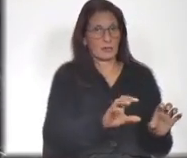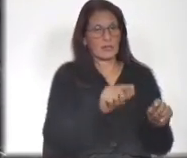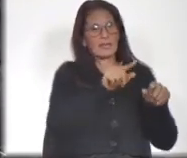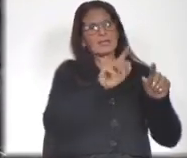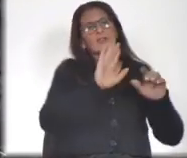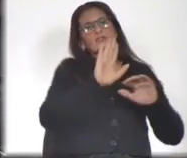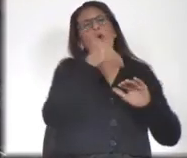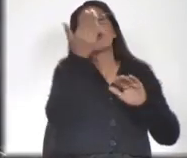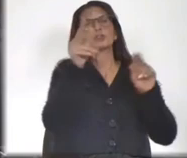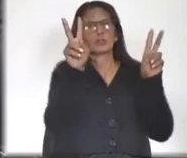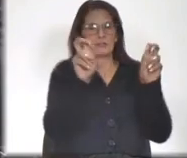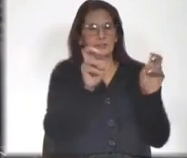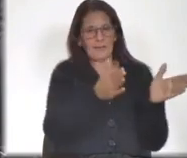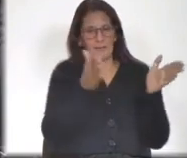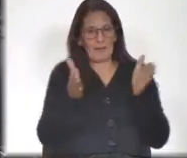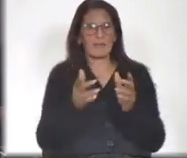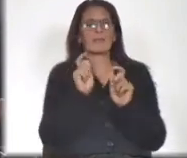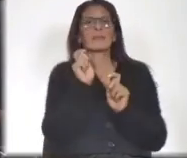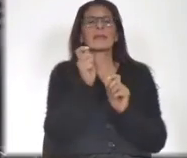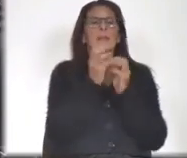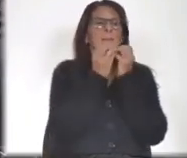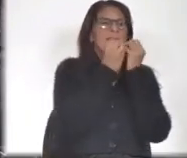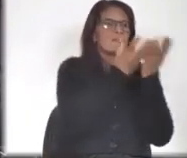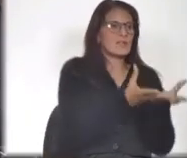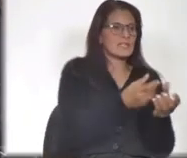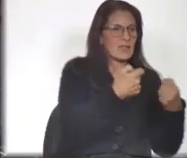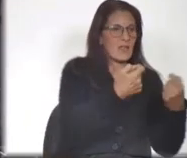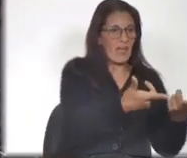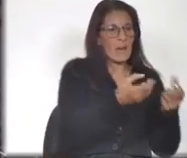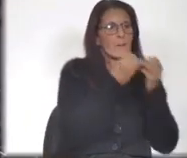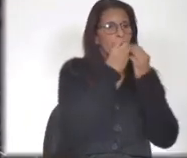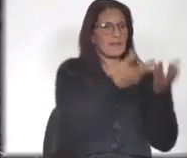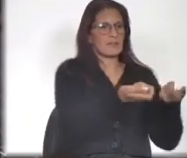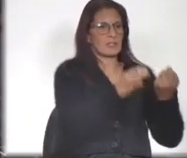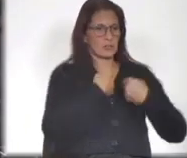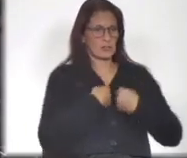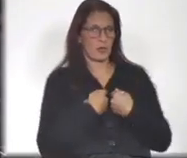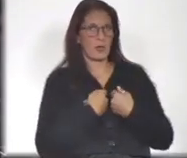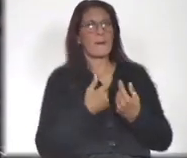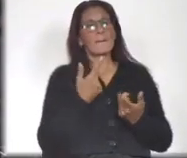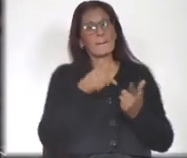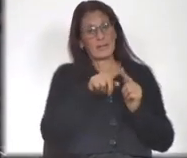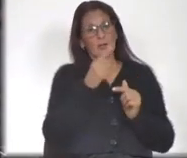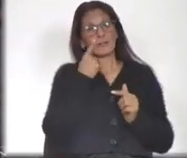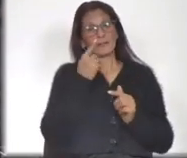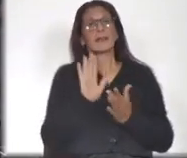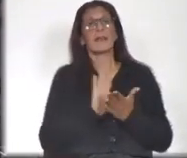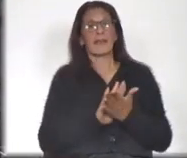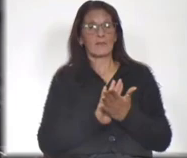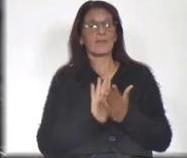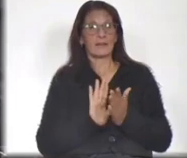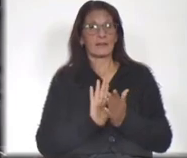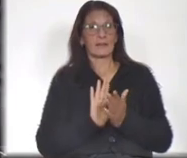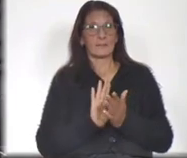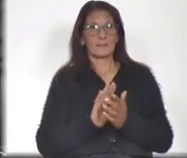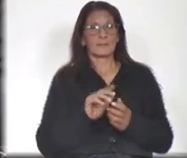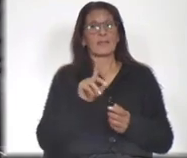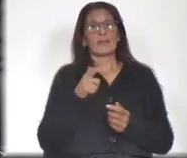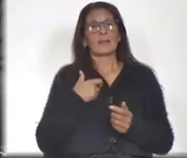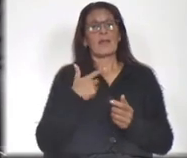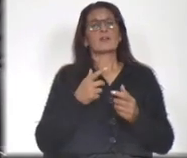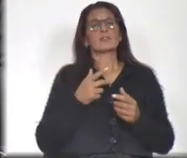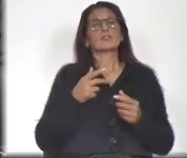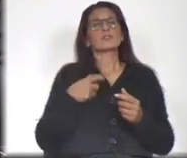otra discusión. ¿Quién beneficia y quién se beneficia? Pero obviamente tiene mucho que ver con una concepción de